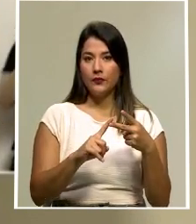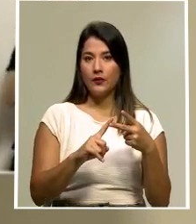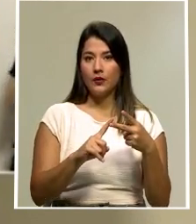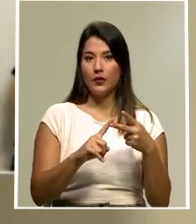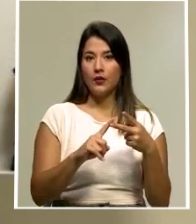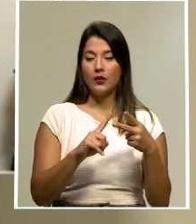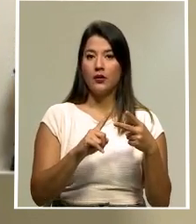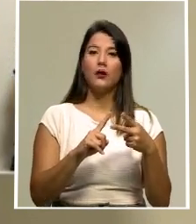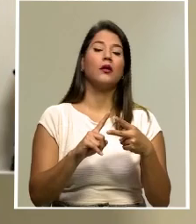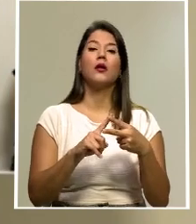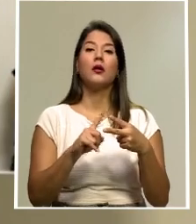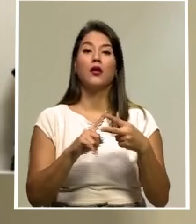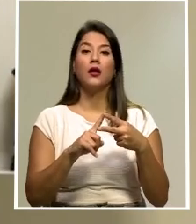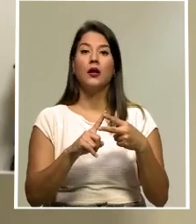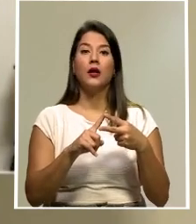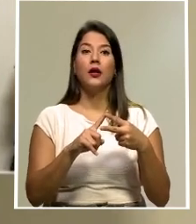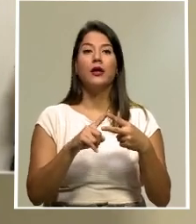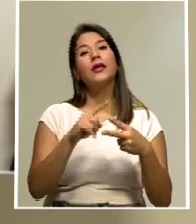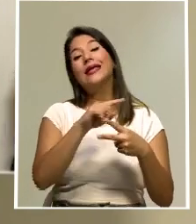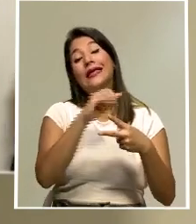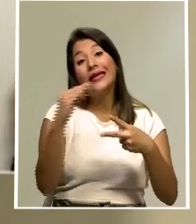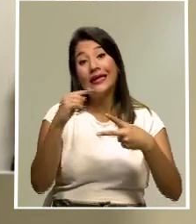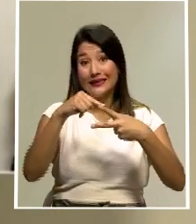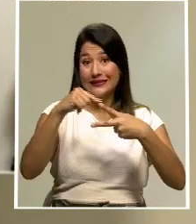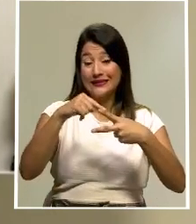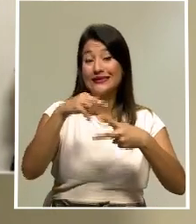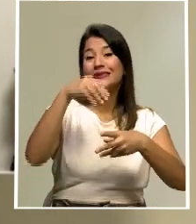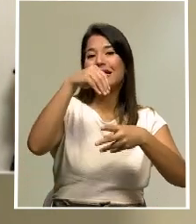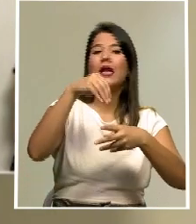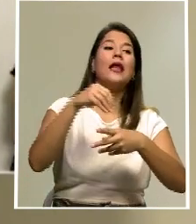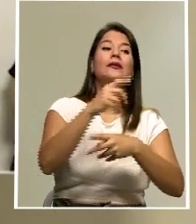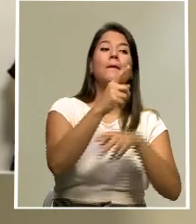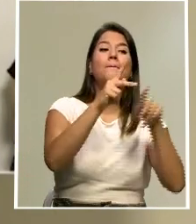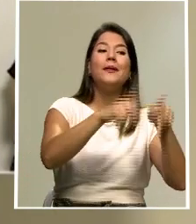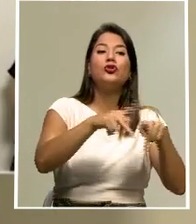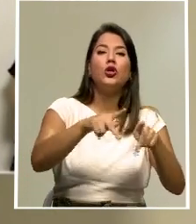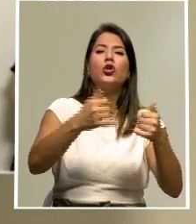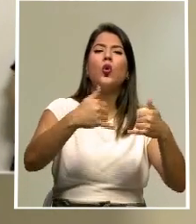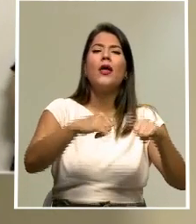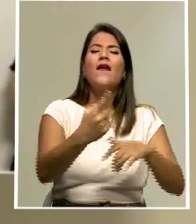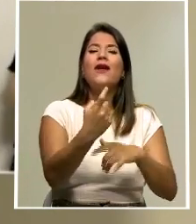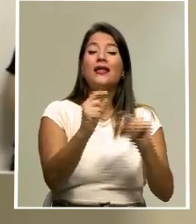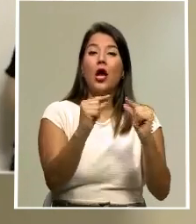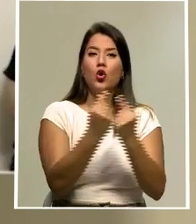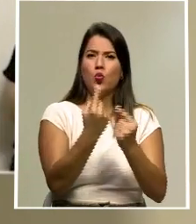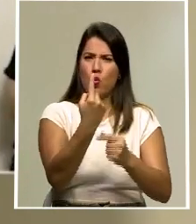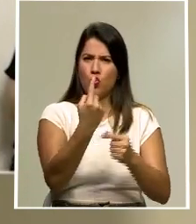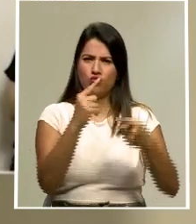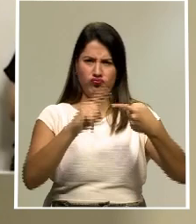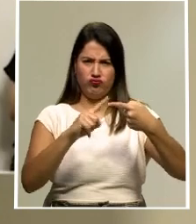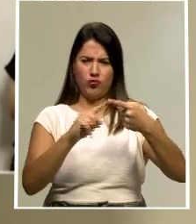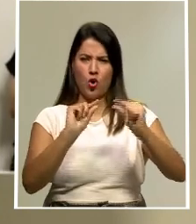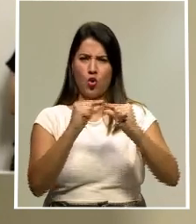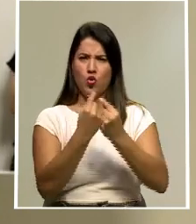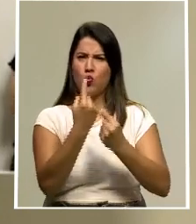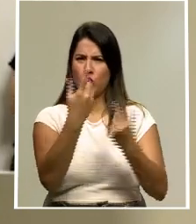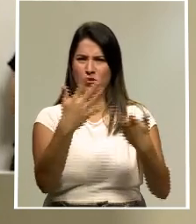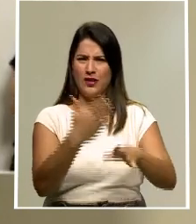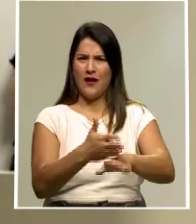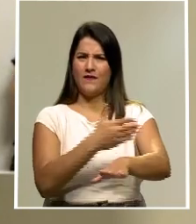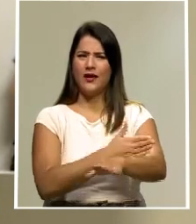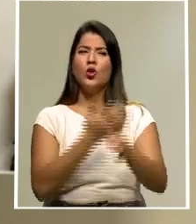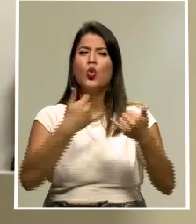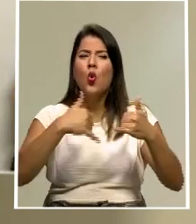así como los casos restantes que quedan todavía del grupo 1. Recordemos que el grupo 1 ya está muy avanzado, prácticamente completo, pero todavía quedan algunos